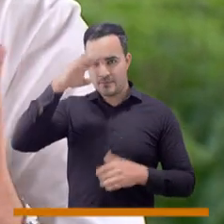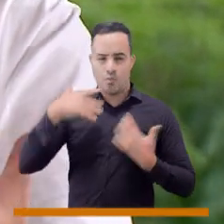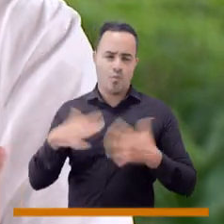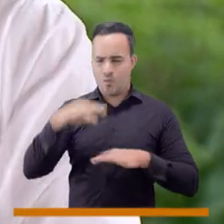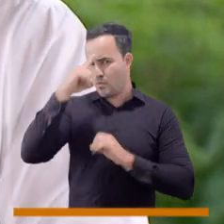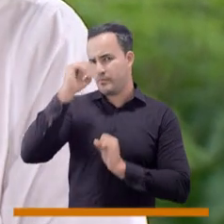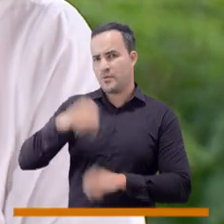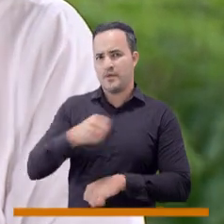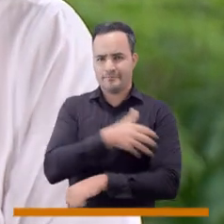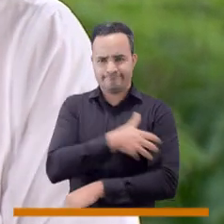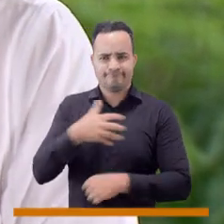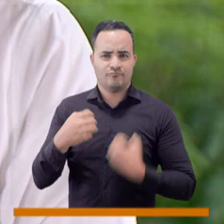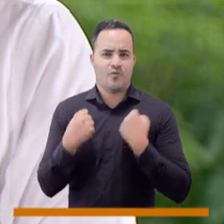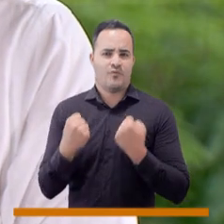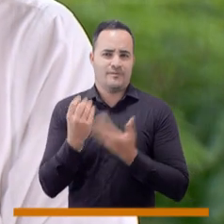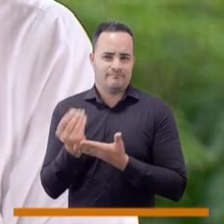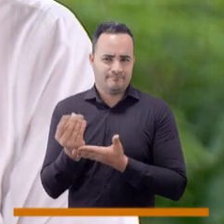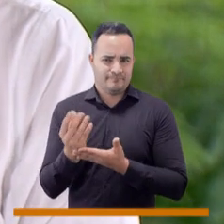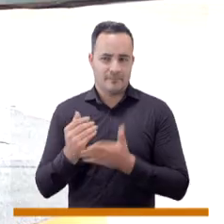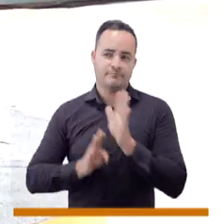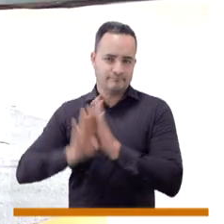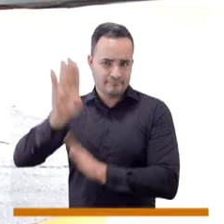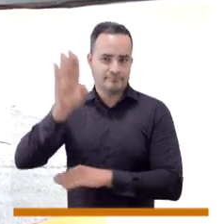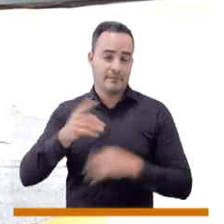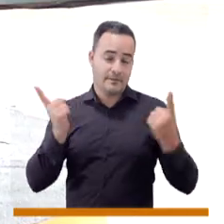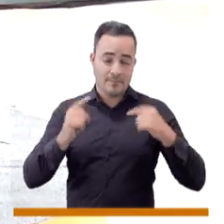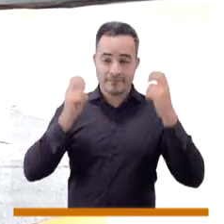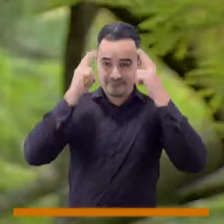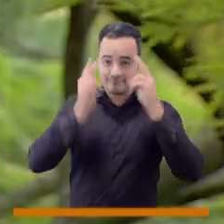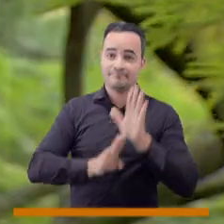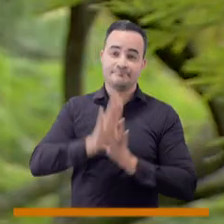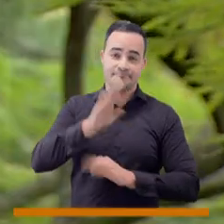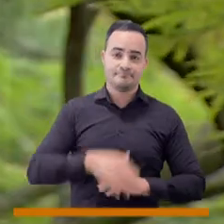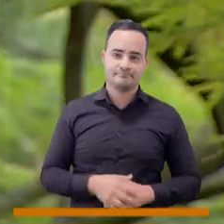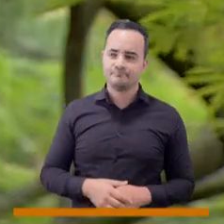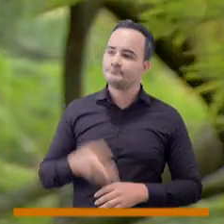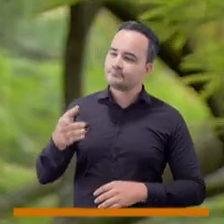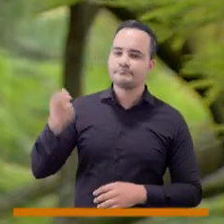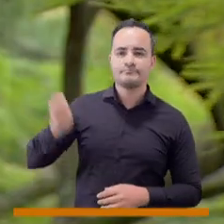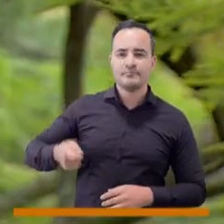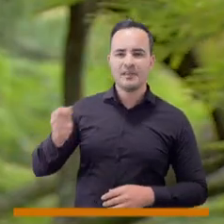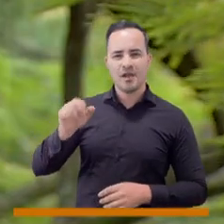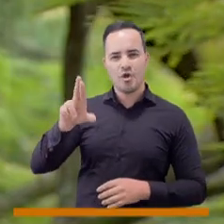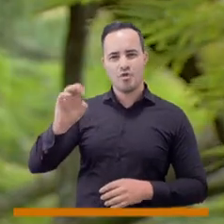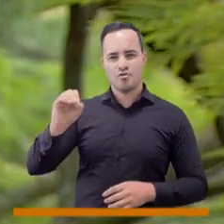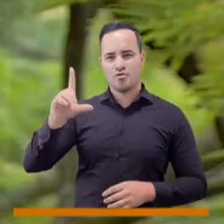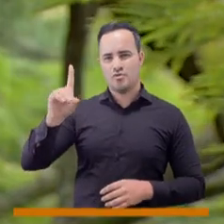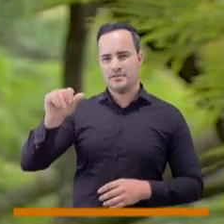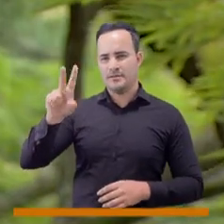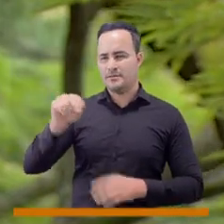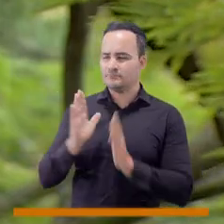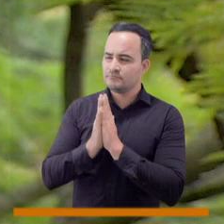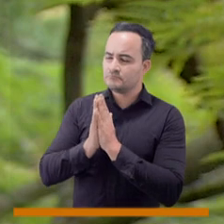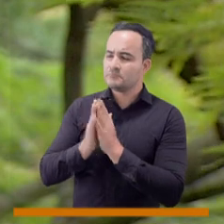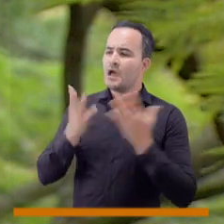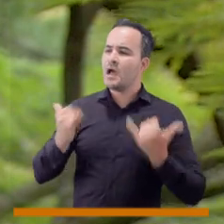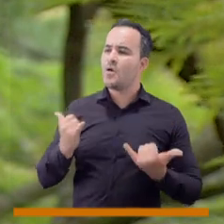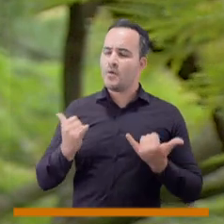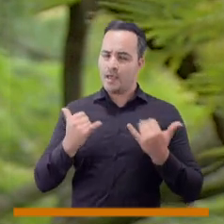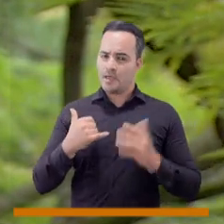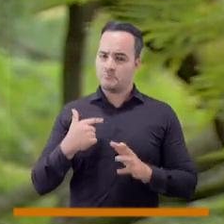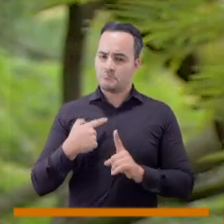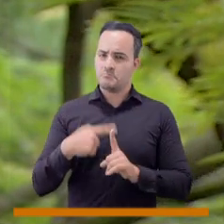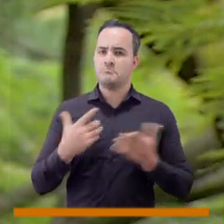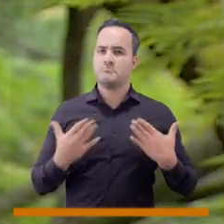conocimiento y desarrollo económico. Al abogado Ríos, Roldán, le pregunto, actualmente no se cuentan con